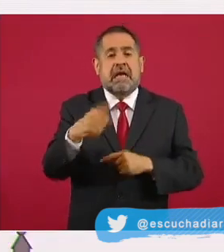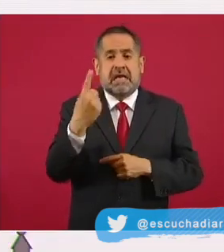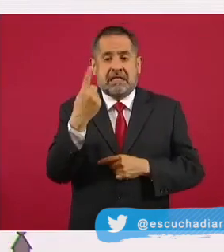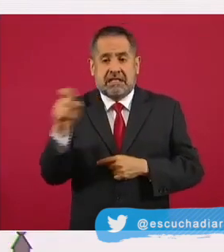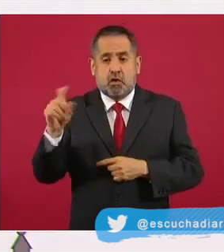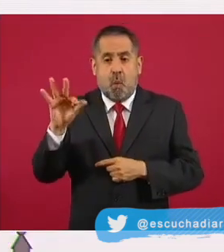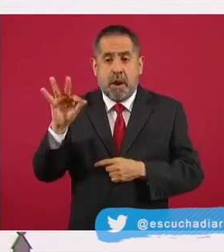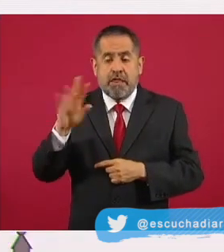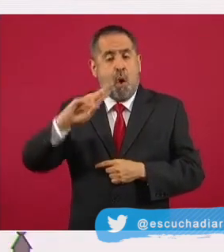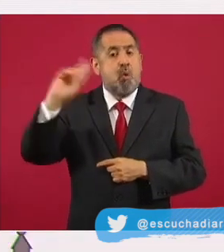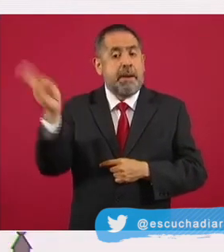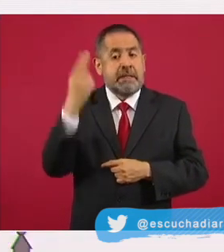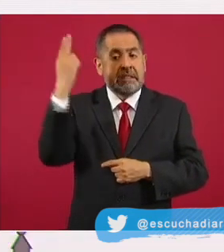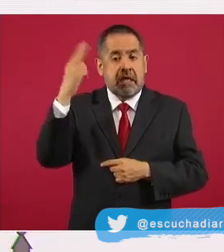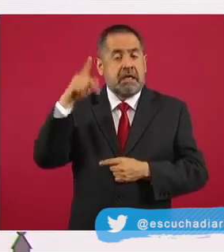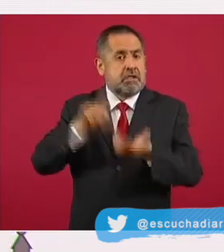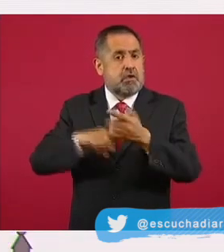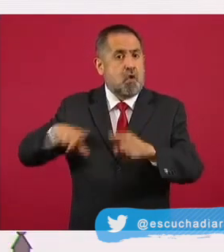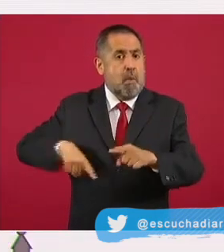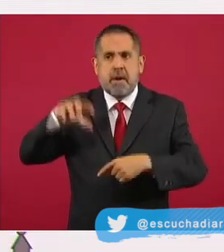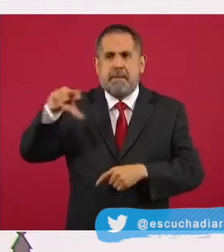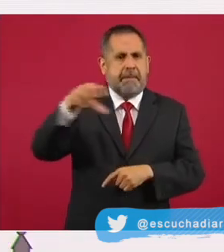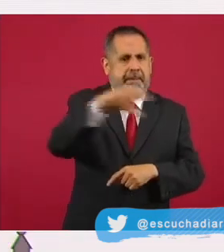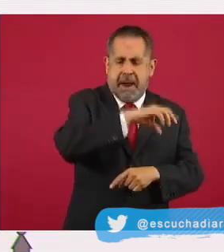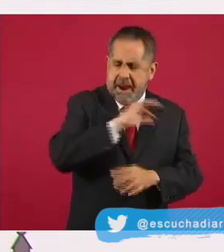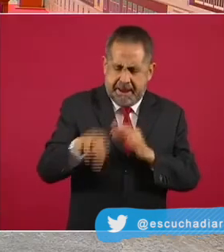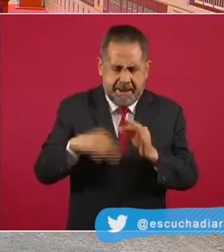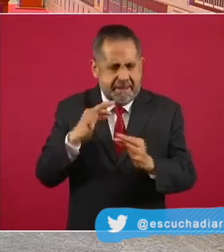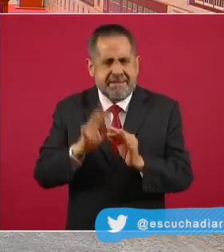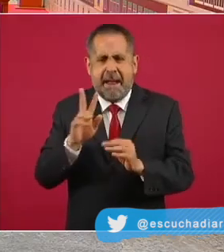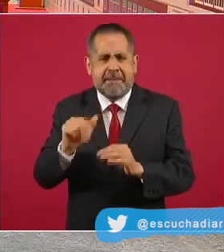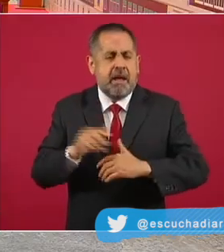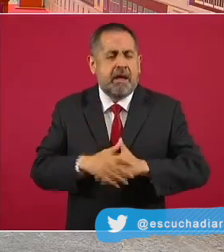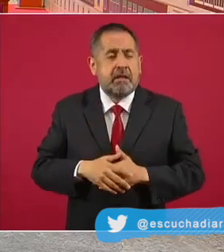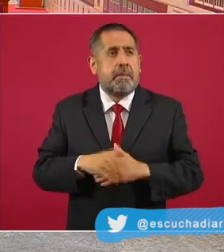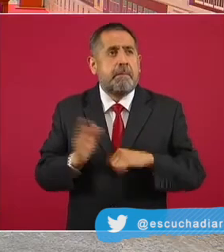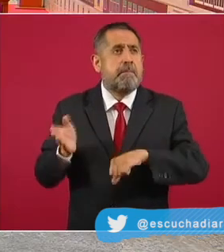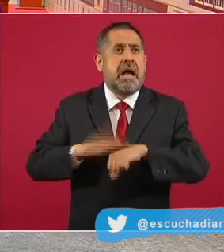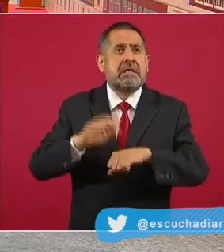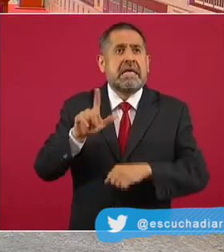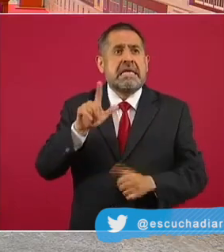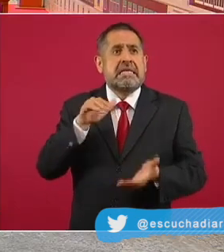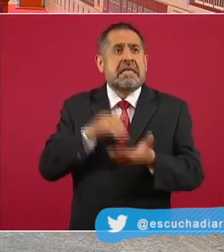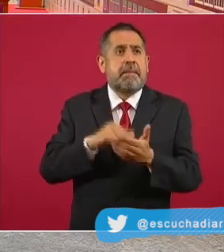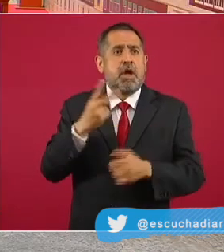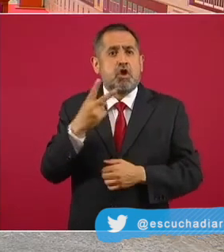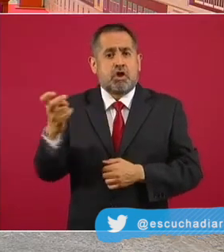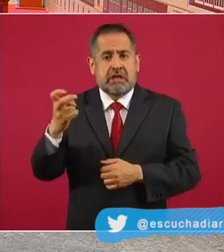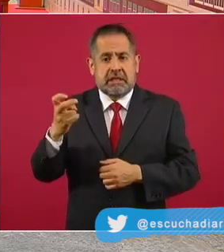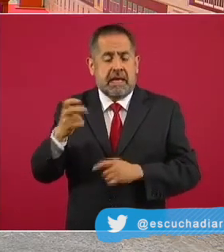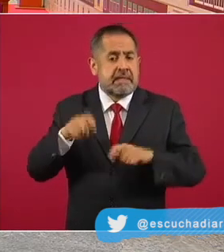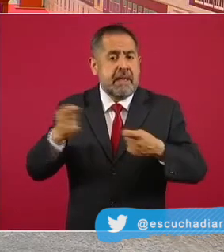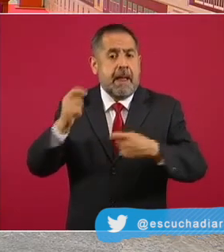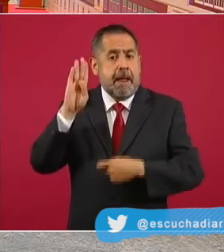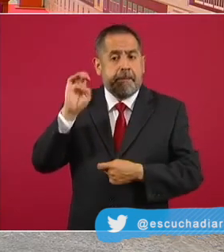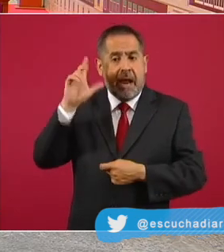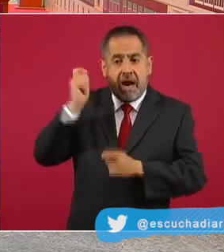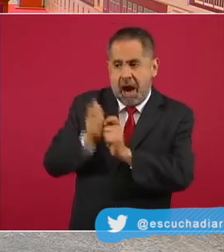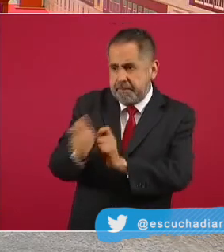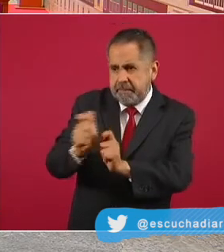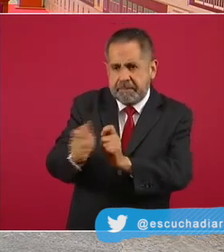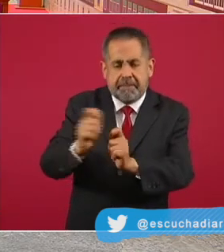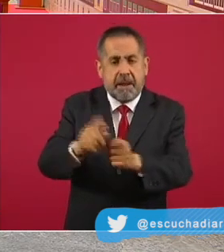140 universidades públicas. Hemos aumentado en 7,200 las becas de posgrado